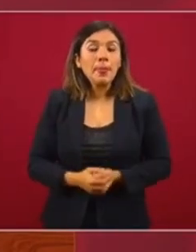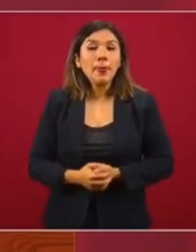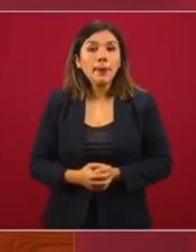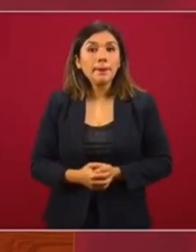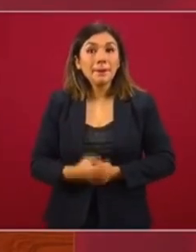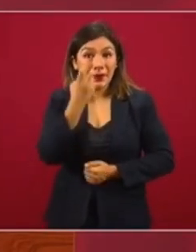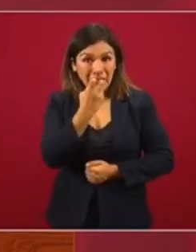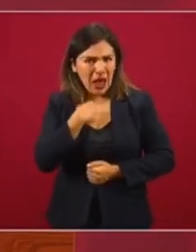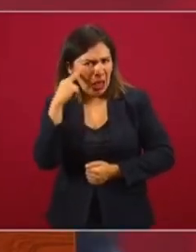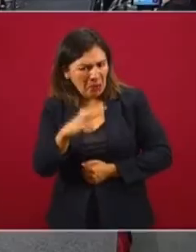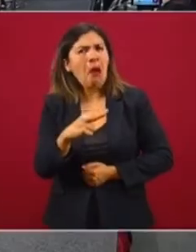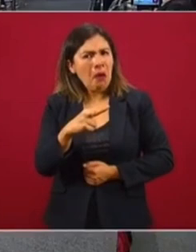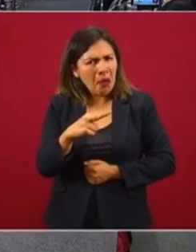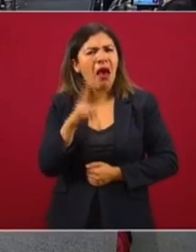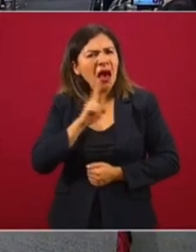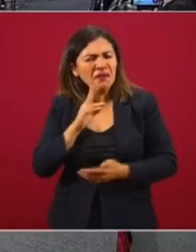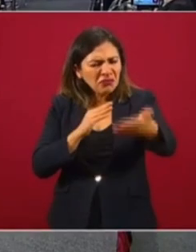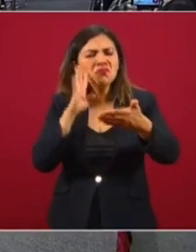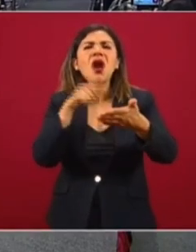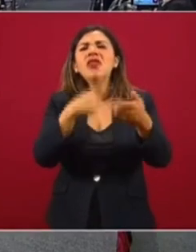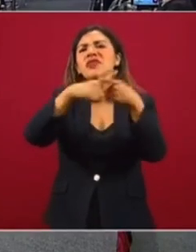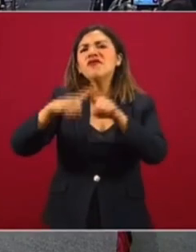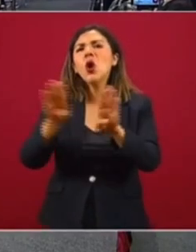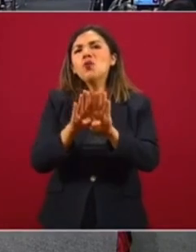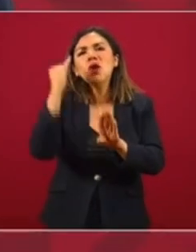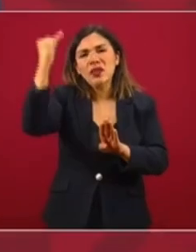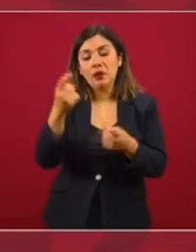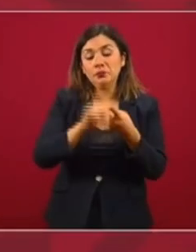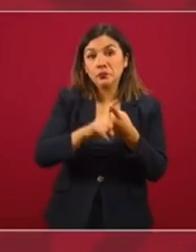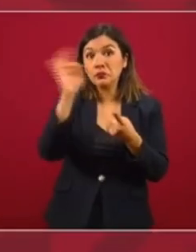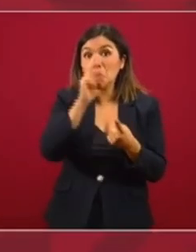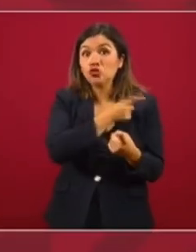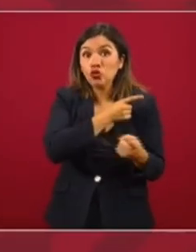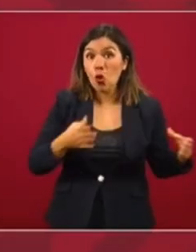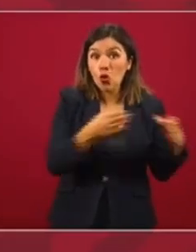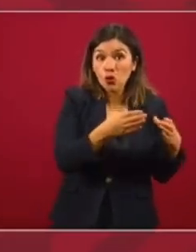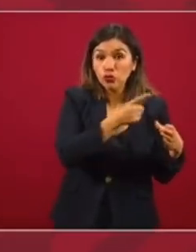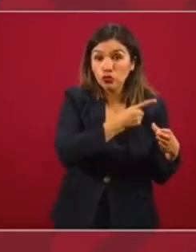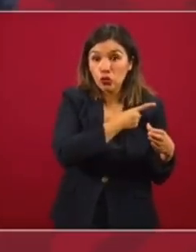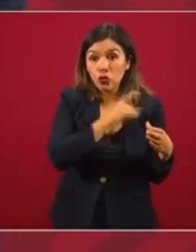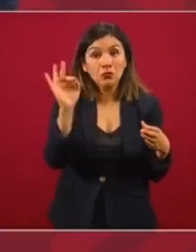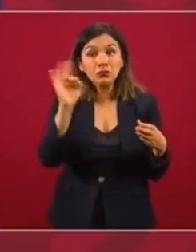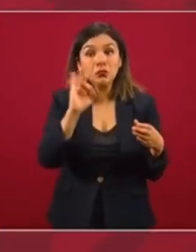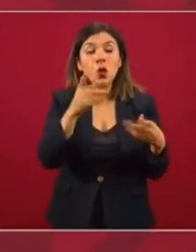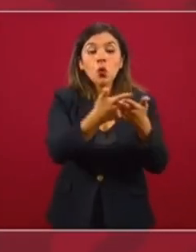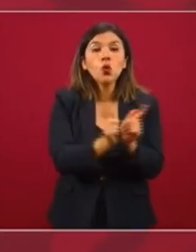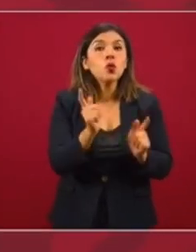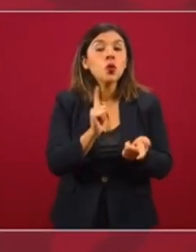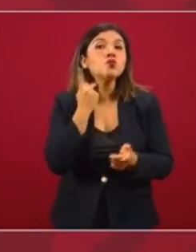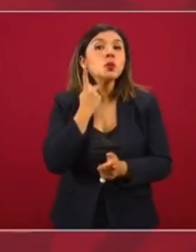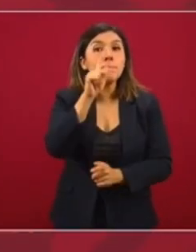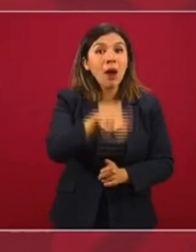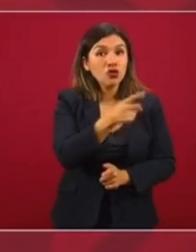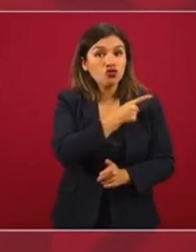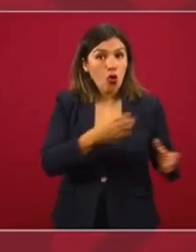Y esa me llamó la atención porque son varios escenarios. Uno es si van solos, o sea, si el PAN va